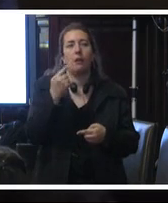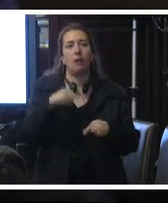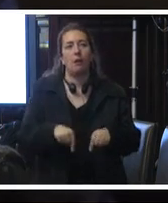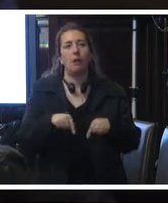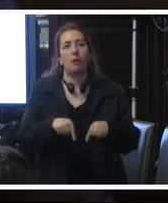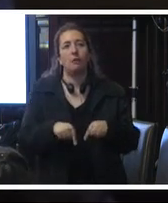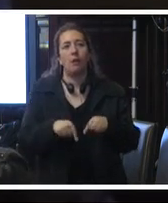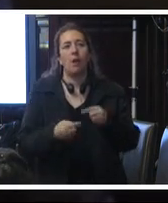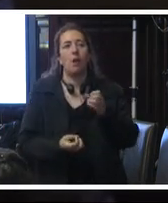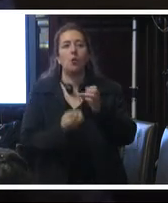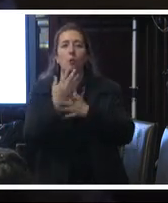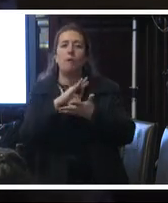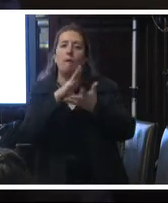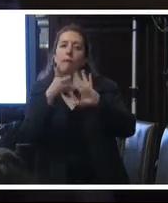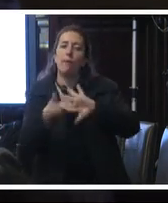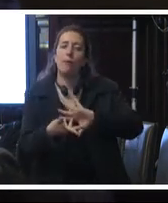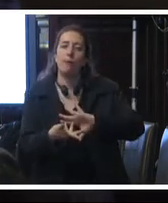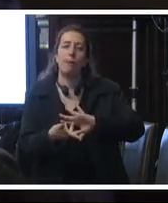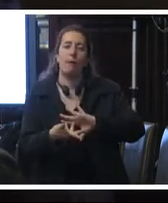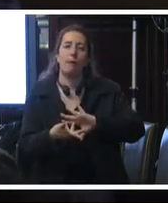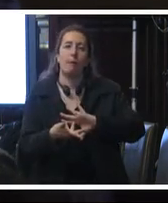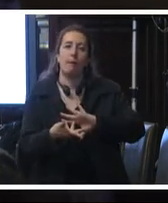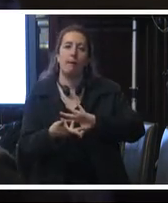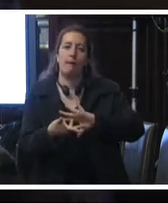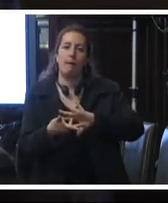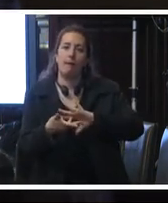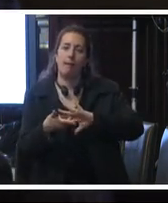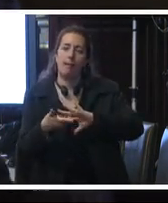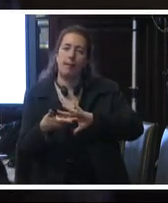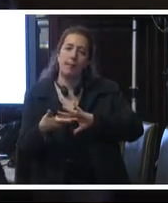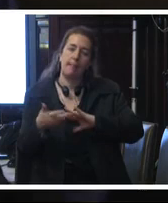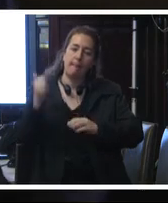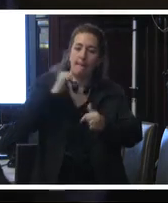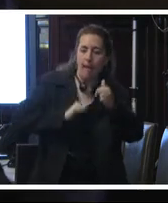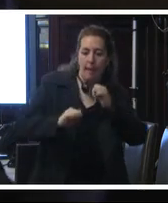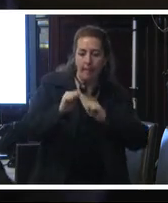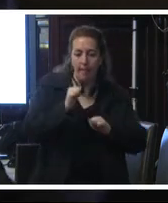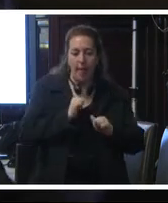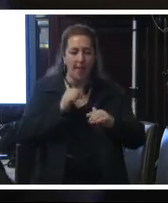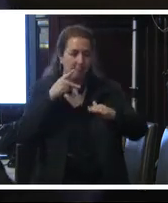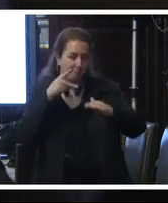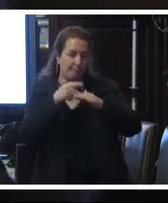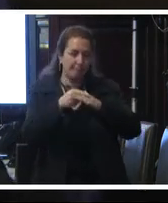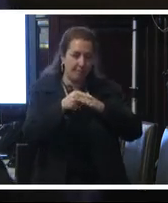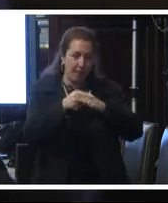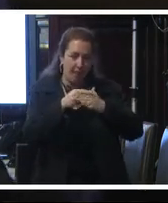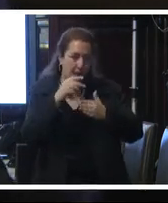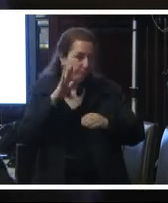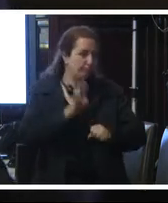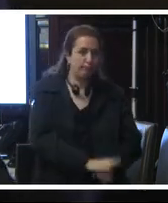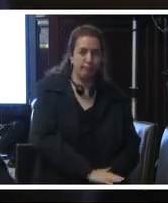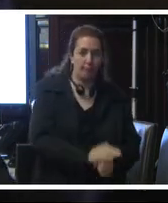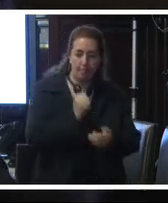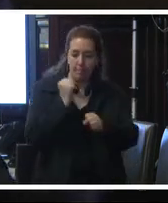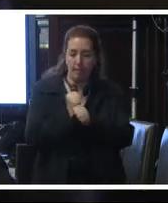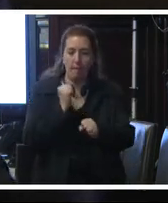esta nueva forma de agredir y obstaculizar el trabajo de defensoras de derechos humanos